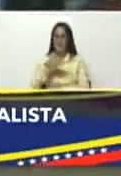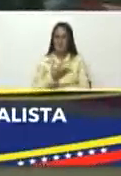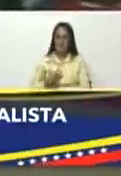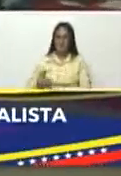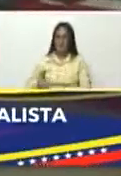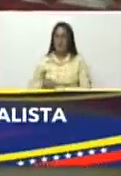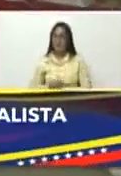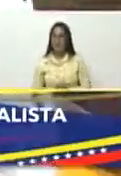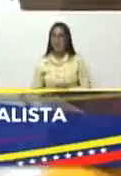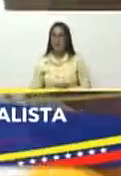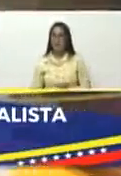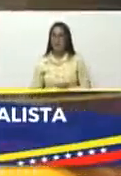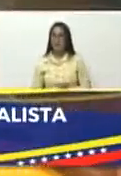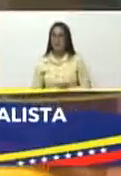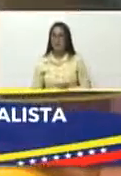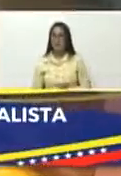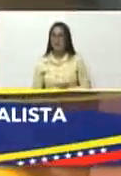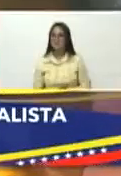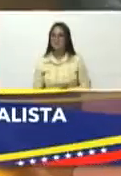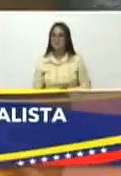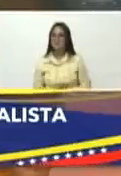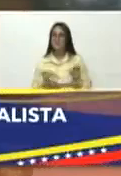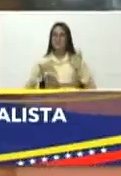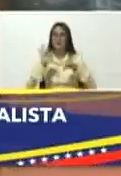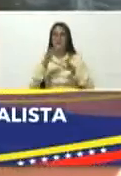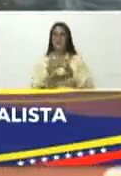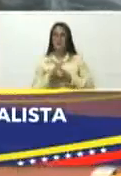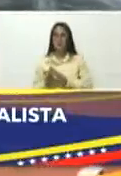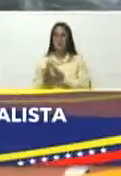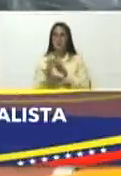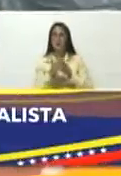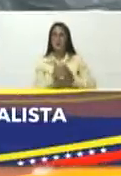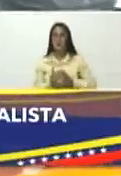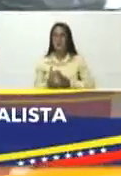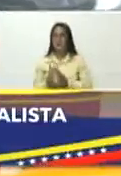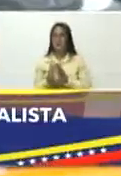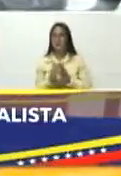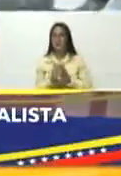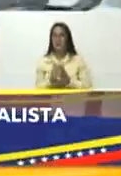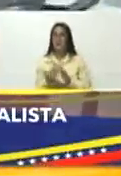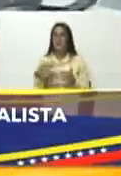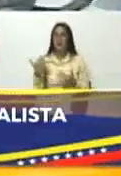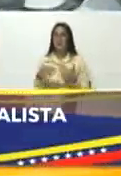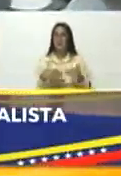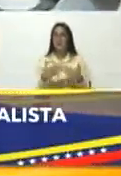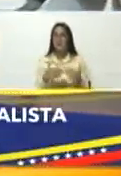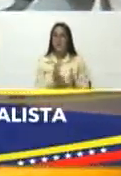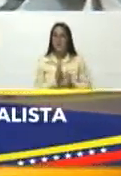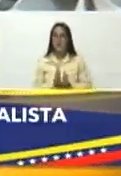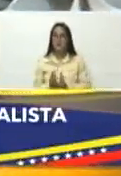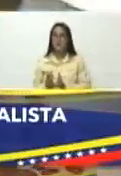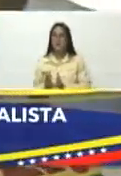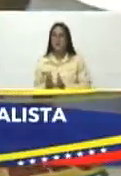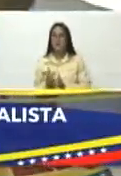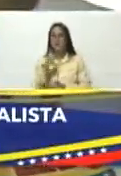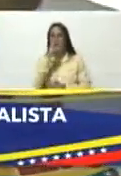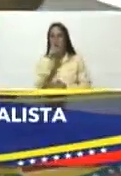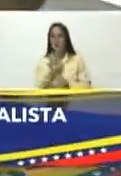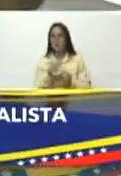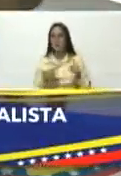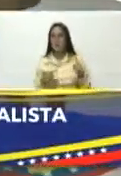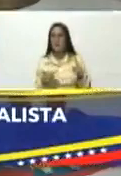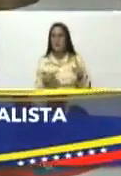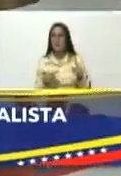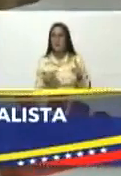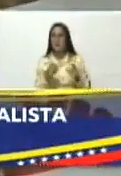presidente. 13 comunidades, las cuales hemos venido organizándonos durante año y medio.